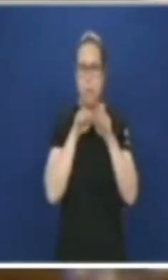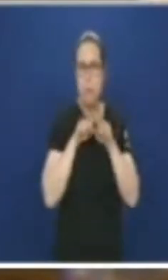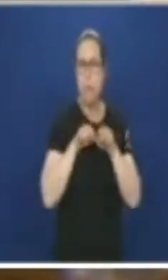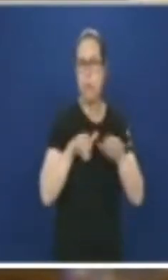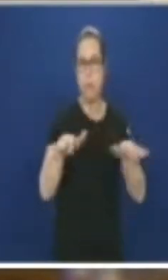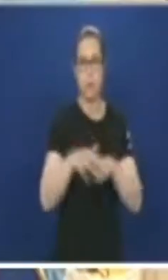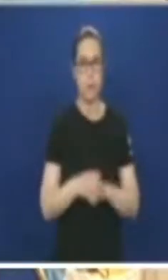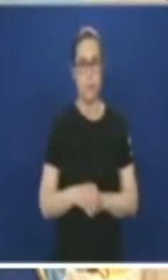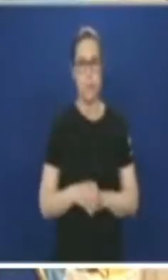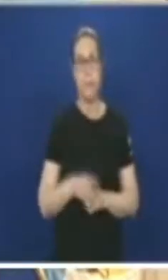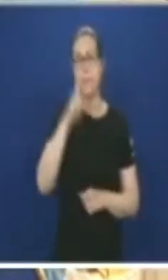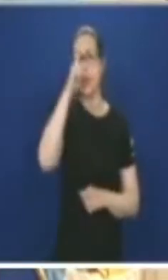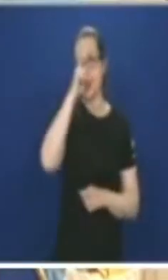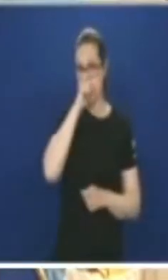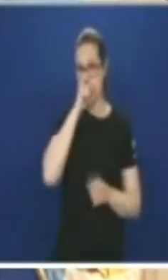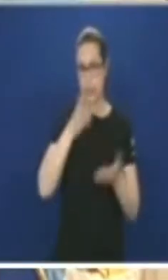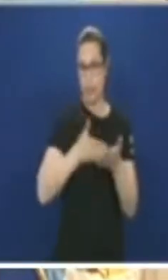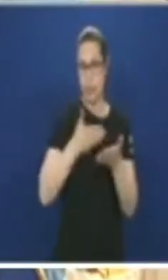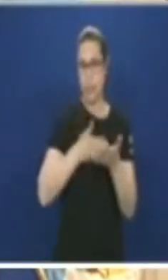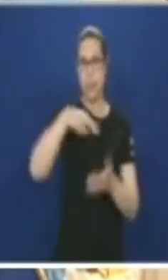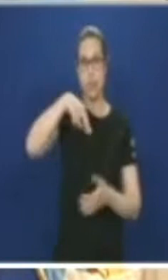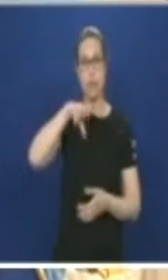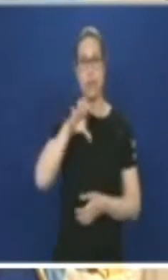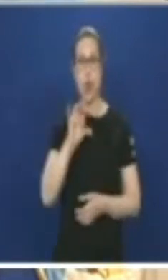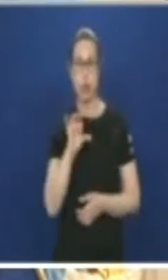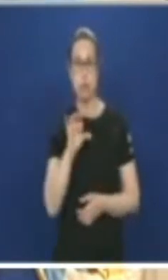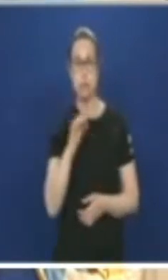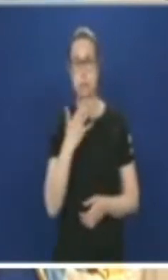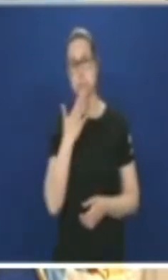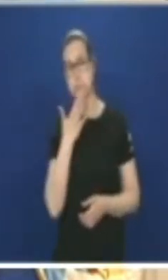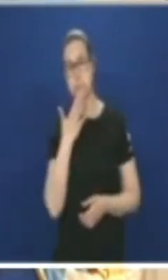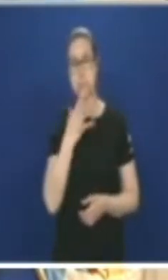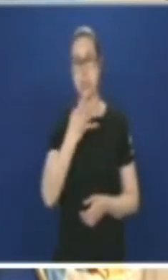revista Nós apenas tiraba entre